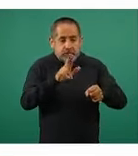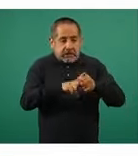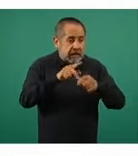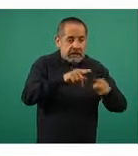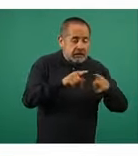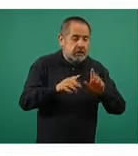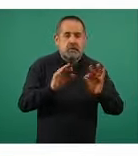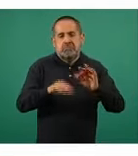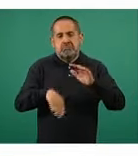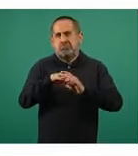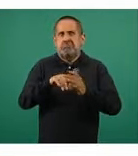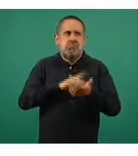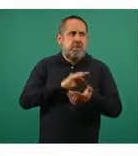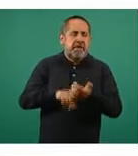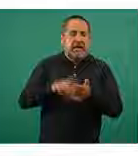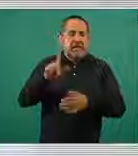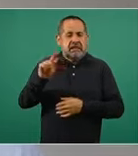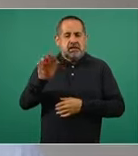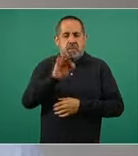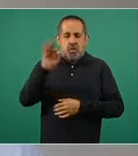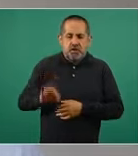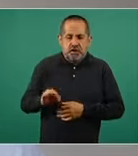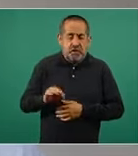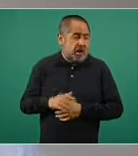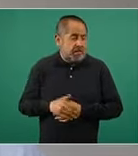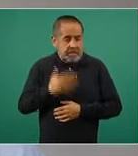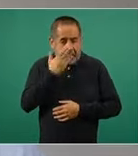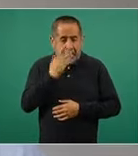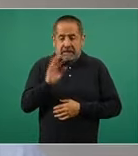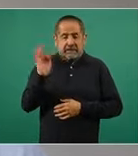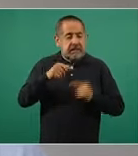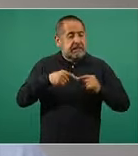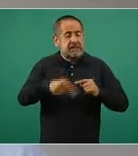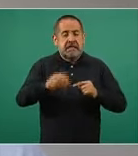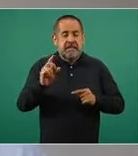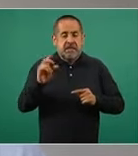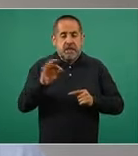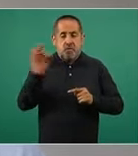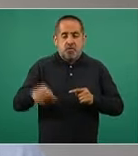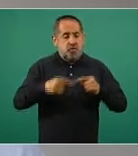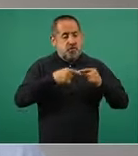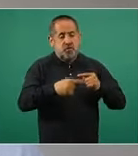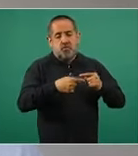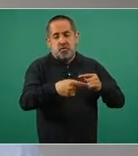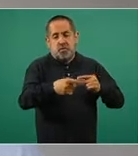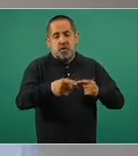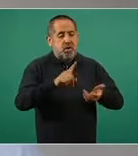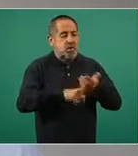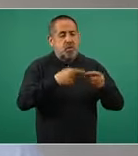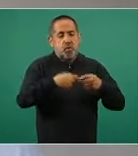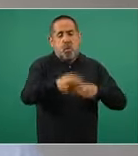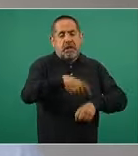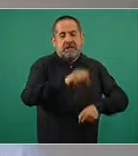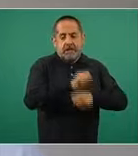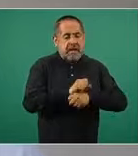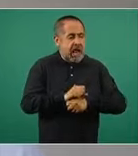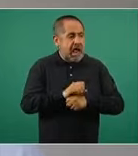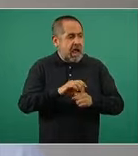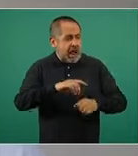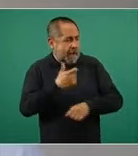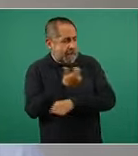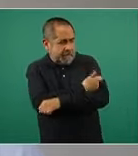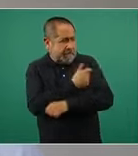es un avance ya del 70%, y de seguro este 30% restante será cubierto durante esta semana,